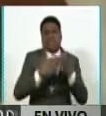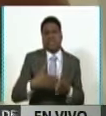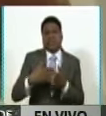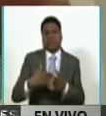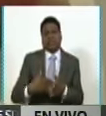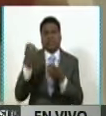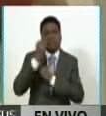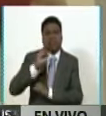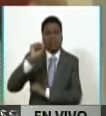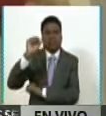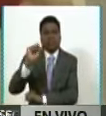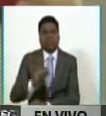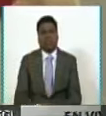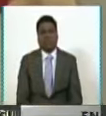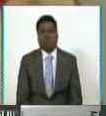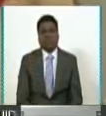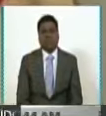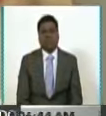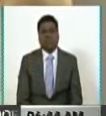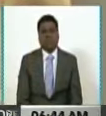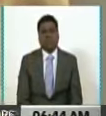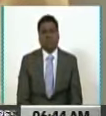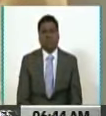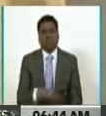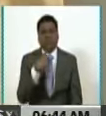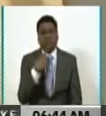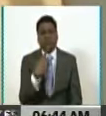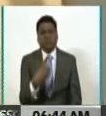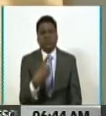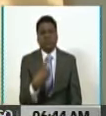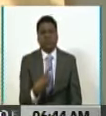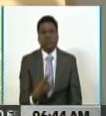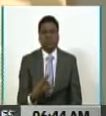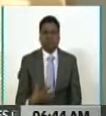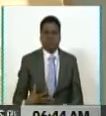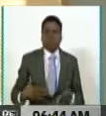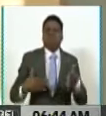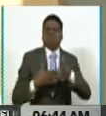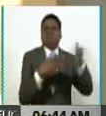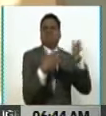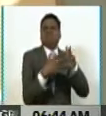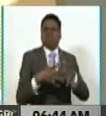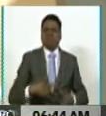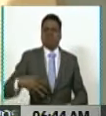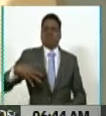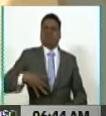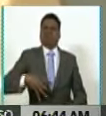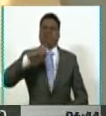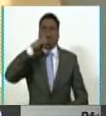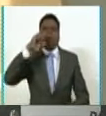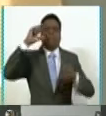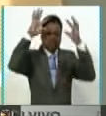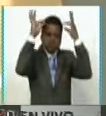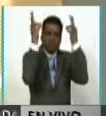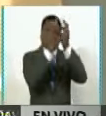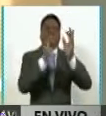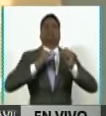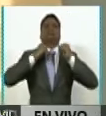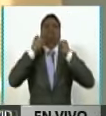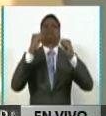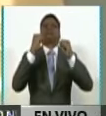Fuerza Armada Nacional Bolivariana, nos declaramos antioligarca, zamoristas y